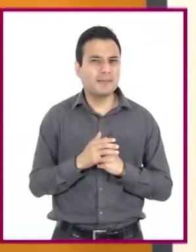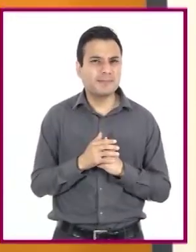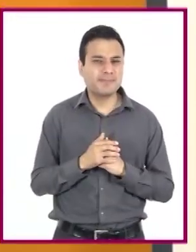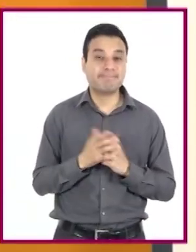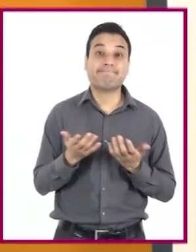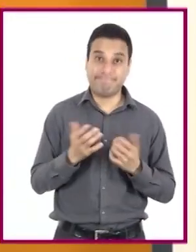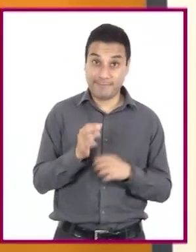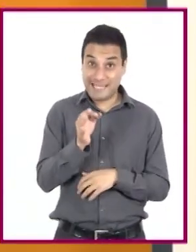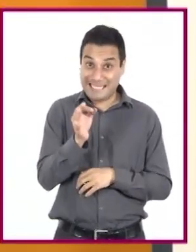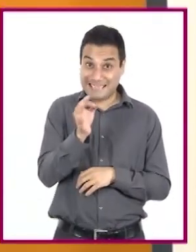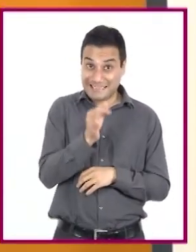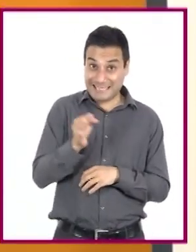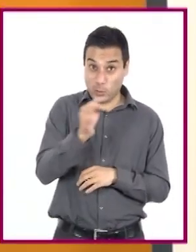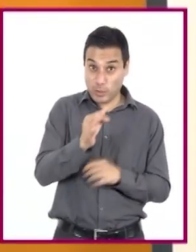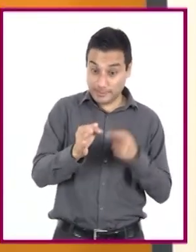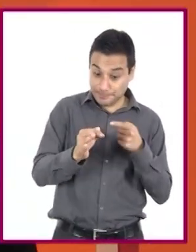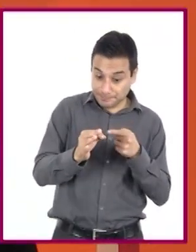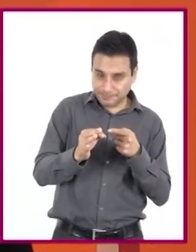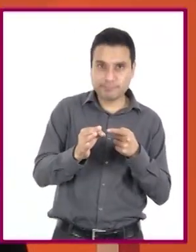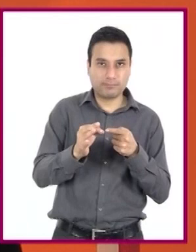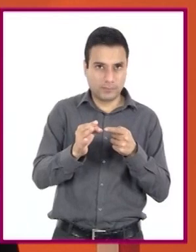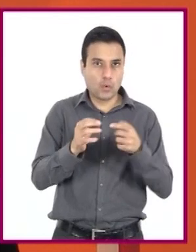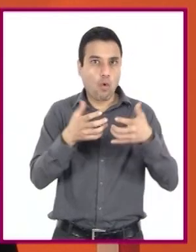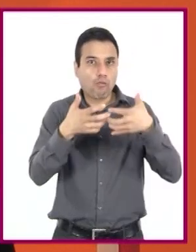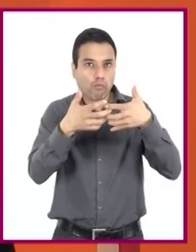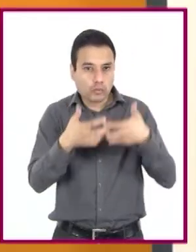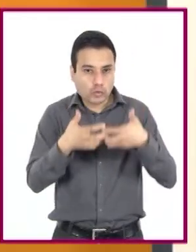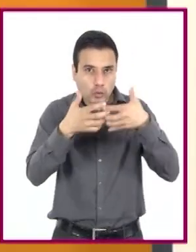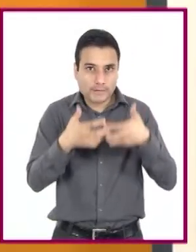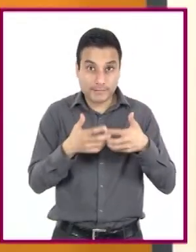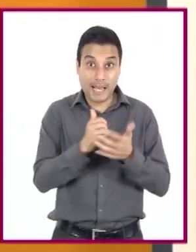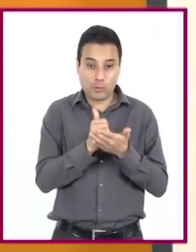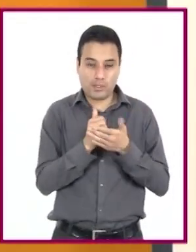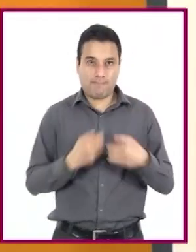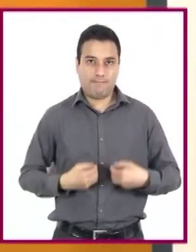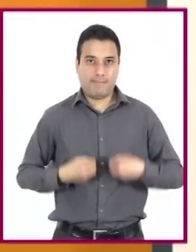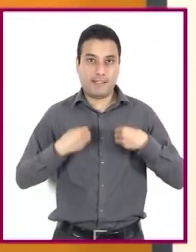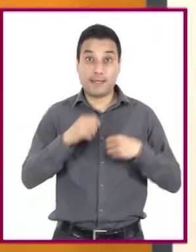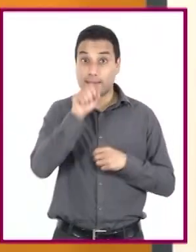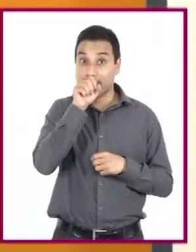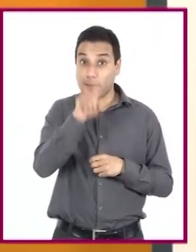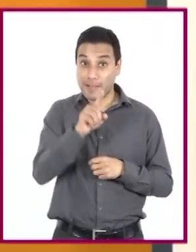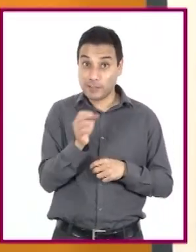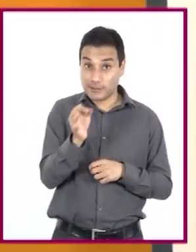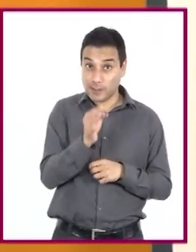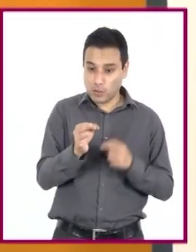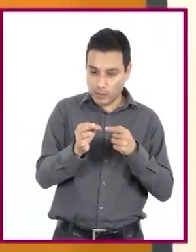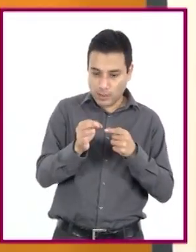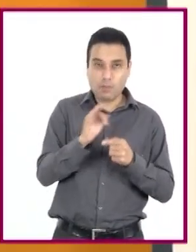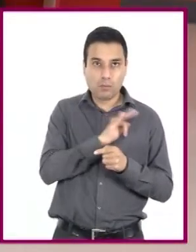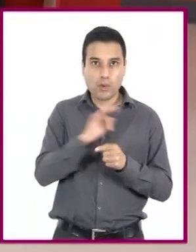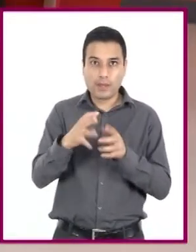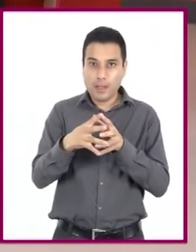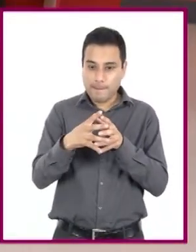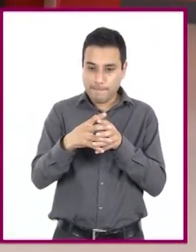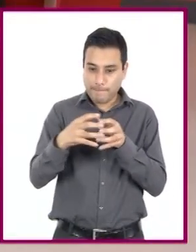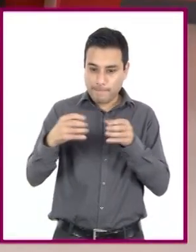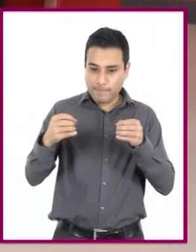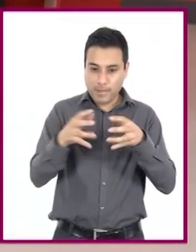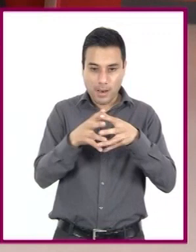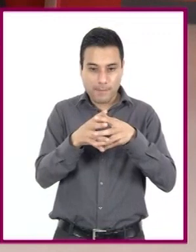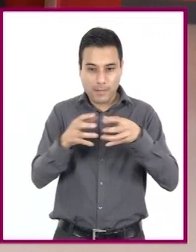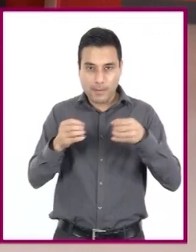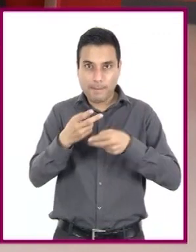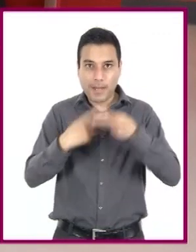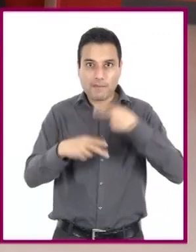cumple funciones vitales y en general tiene la capacidad de dividirse y formar nuevas células, como